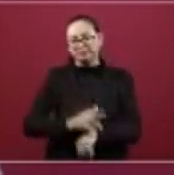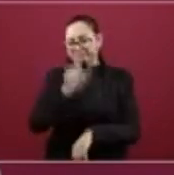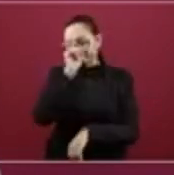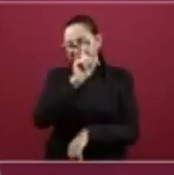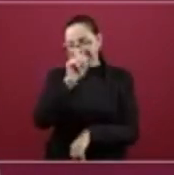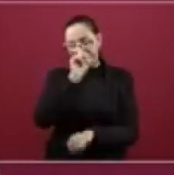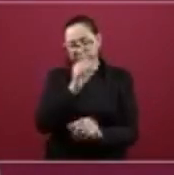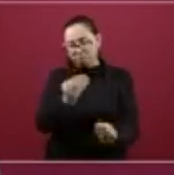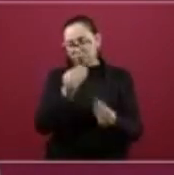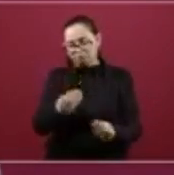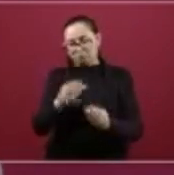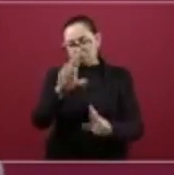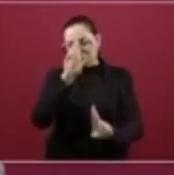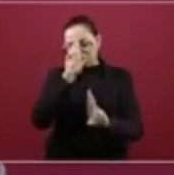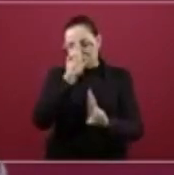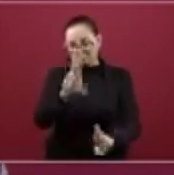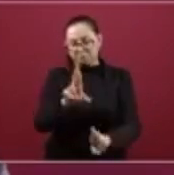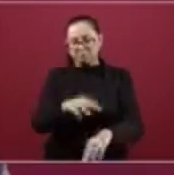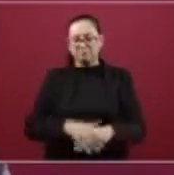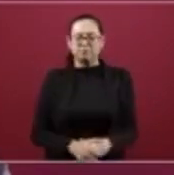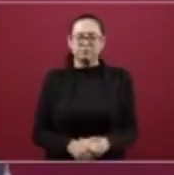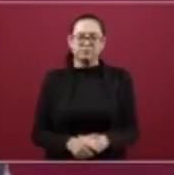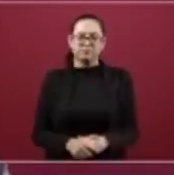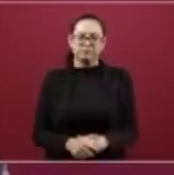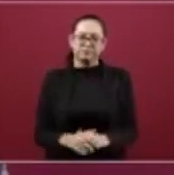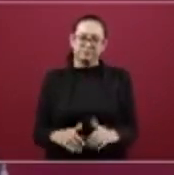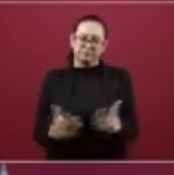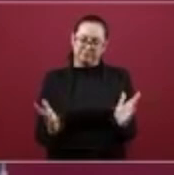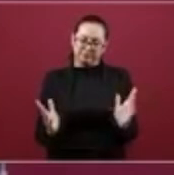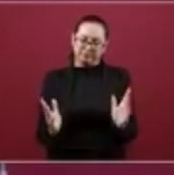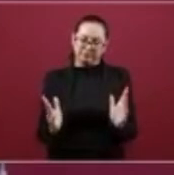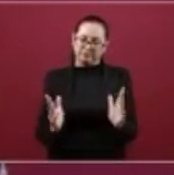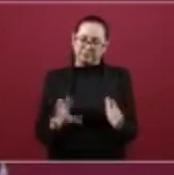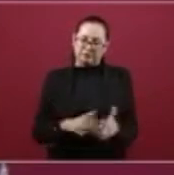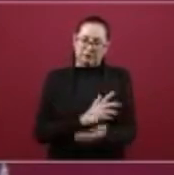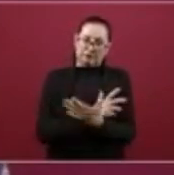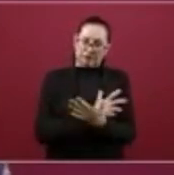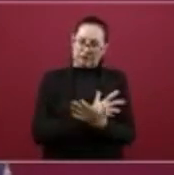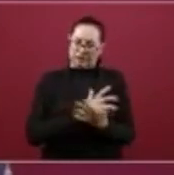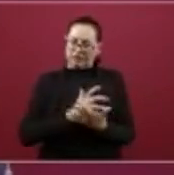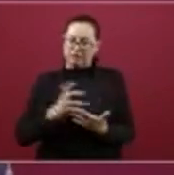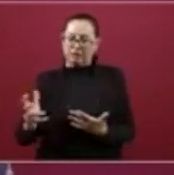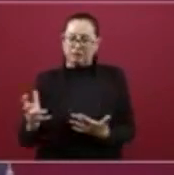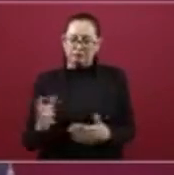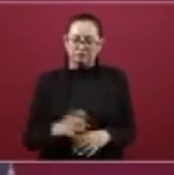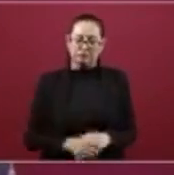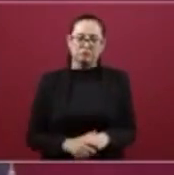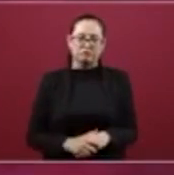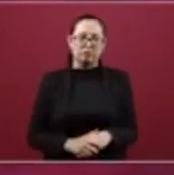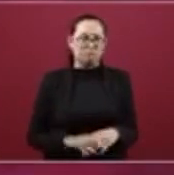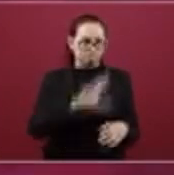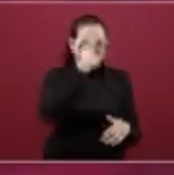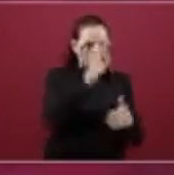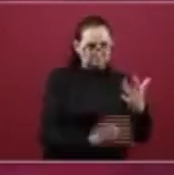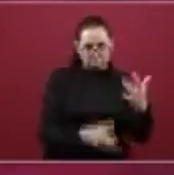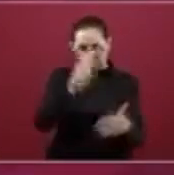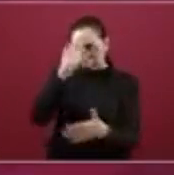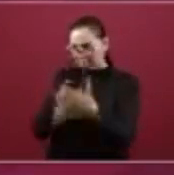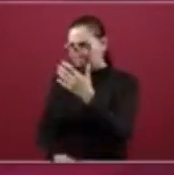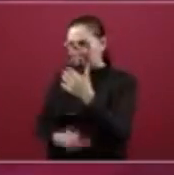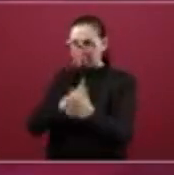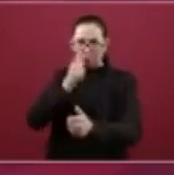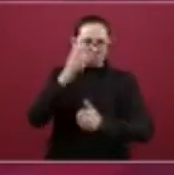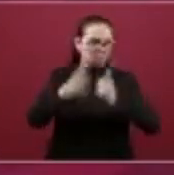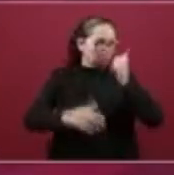respetuosísima: que no nos pasemos de la raya, que no se le falte el respeto a nadie,